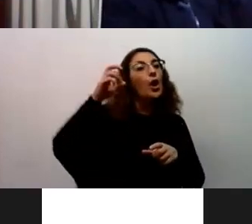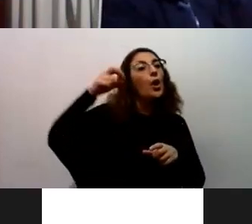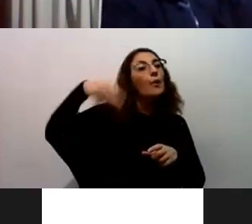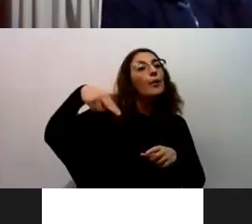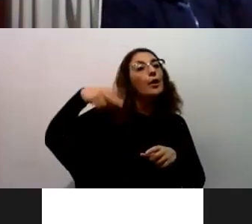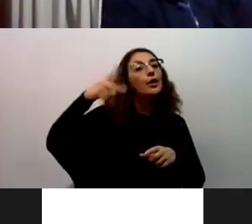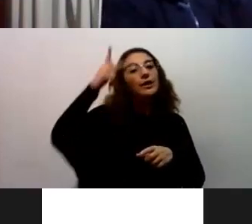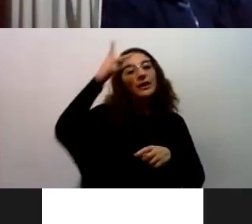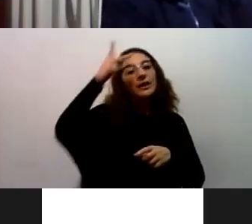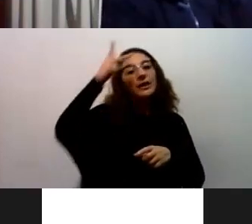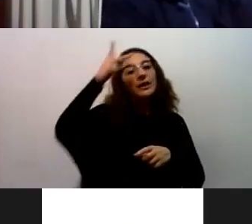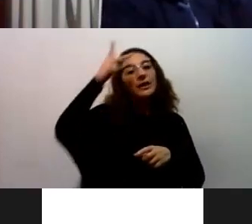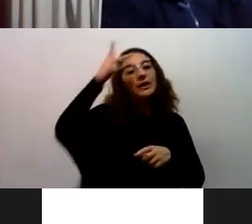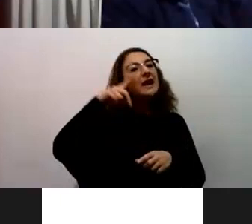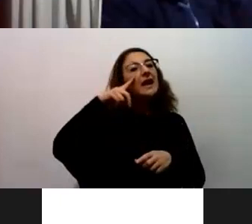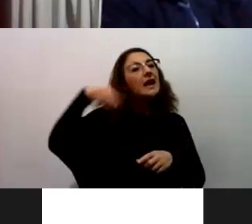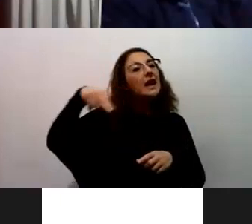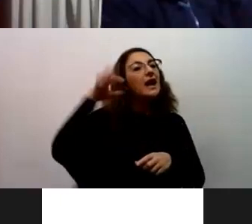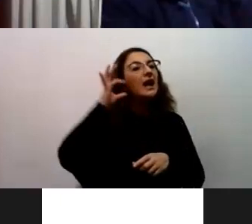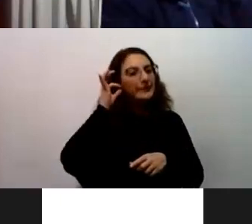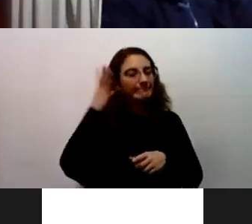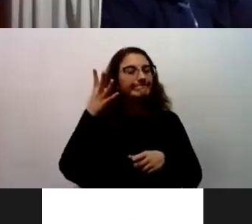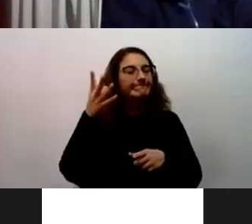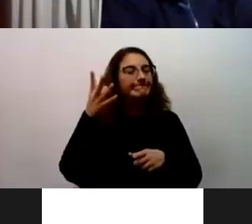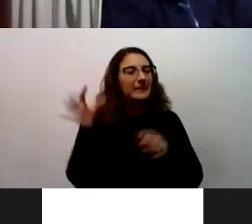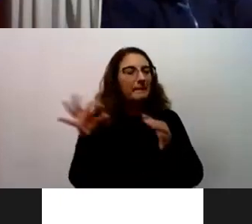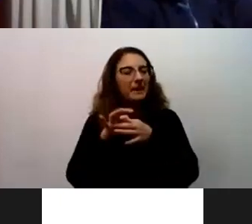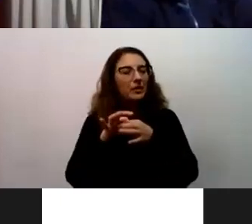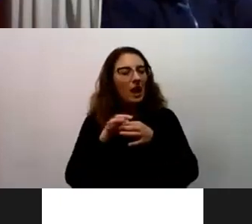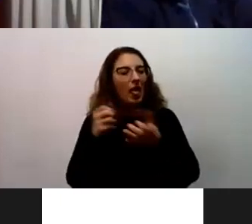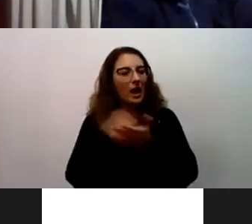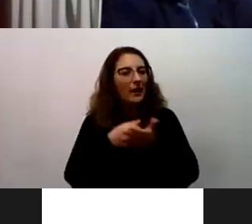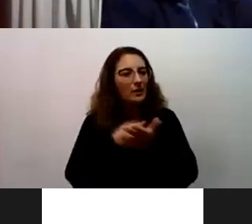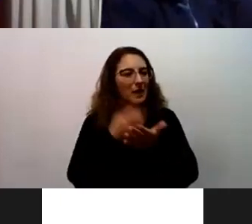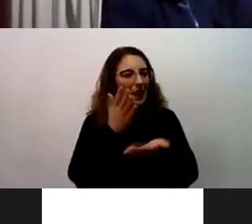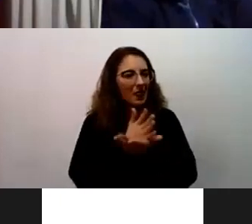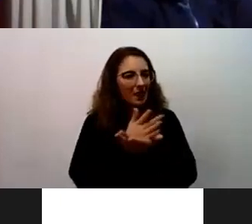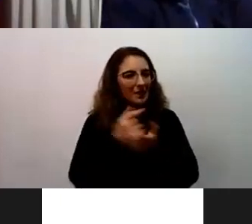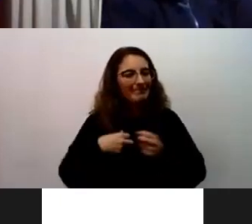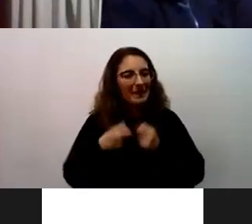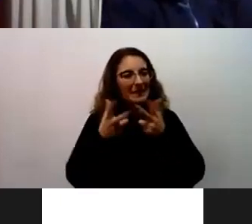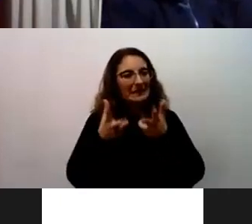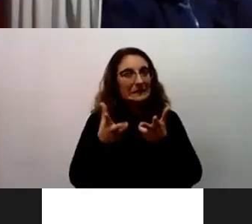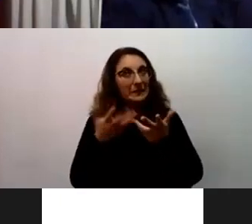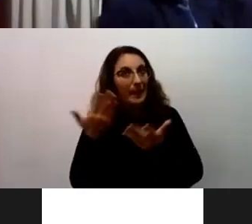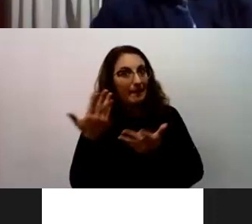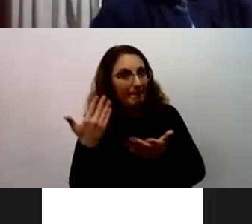ver con la lucha del derecho, que lo voy a tratar de mencionarlo.